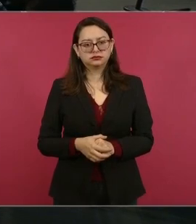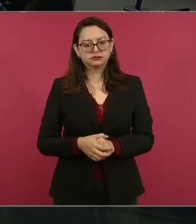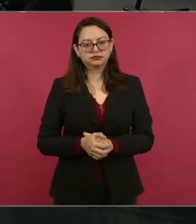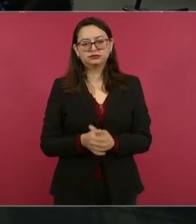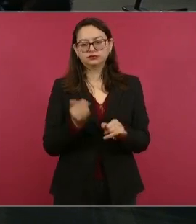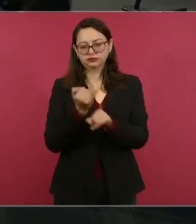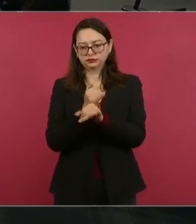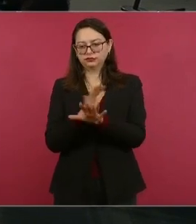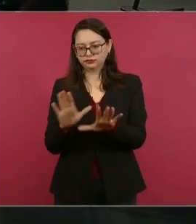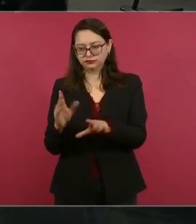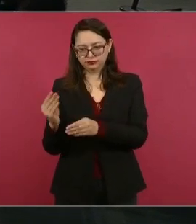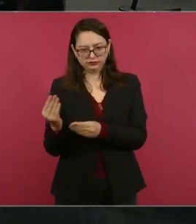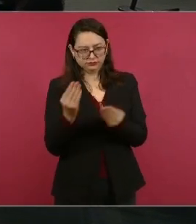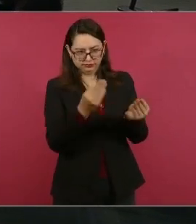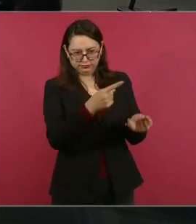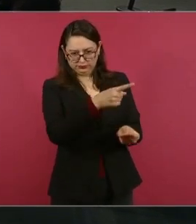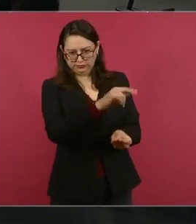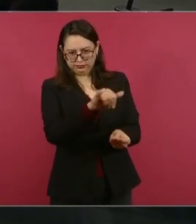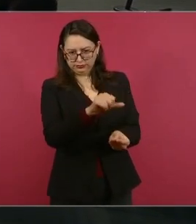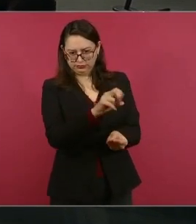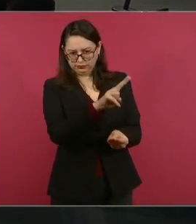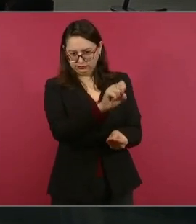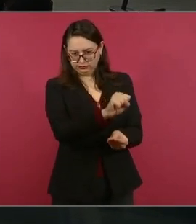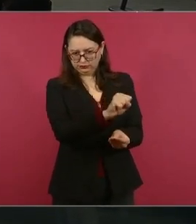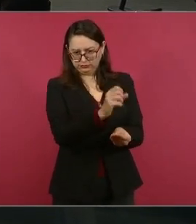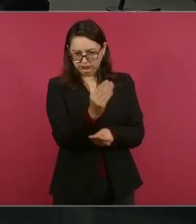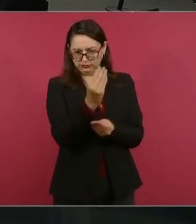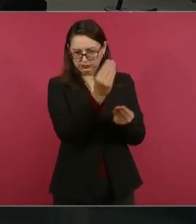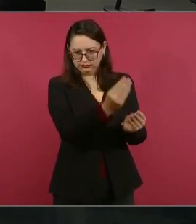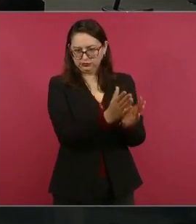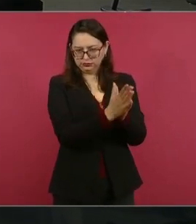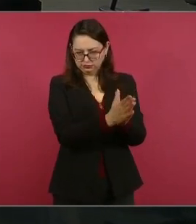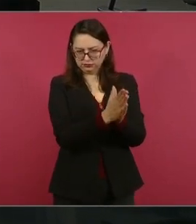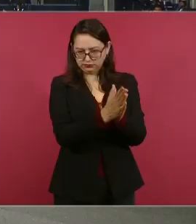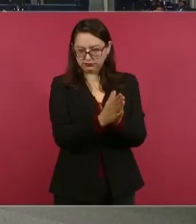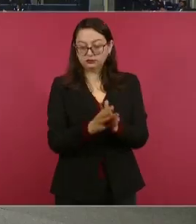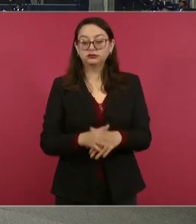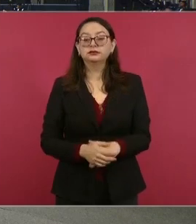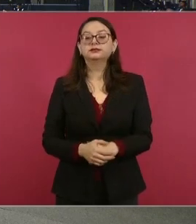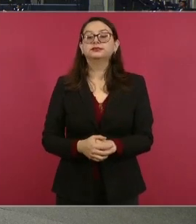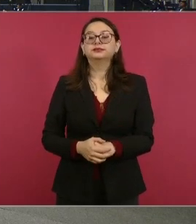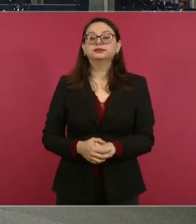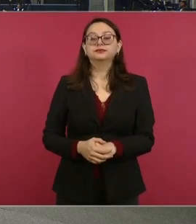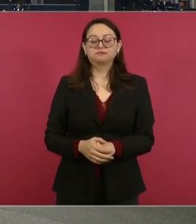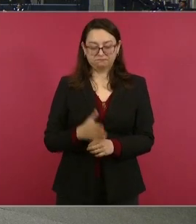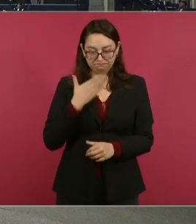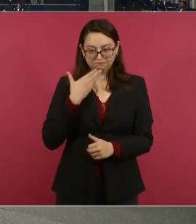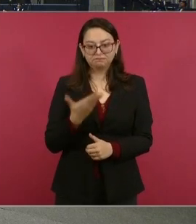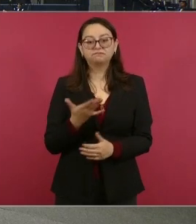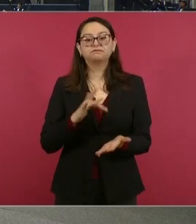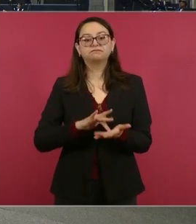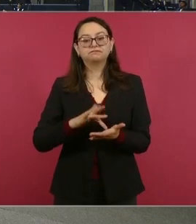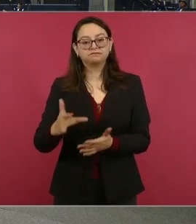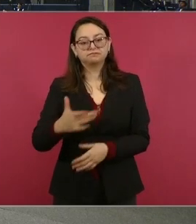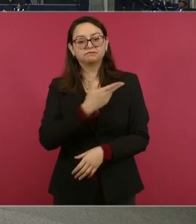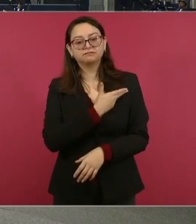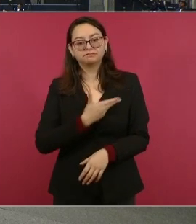Jesús. Muy bien. Nos das la información. Muchas gracias, presidente. Y